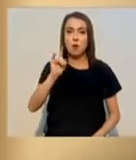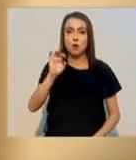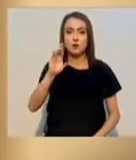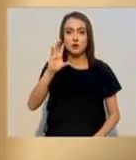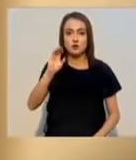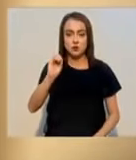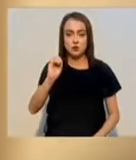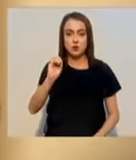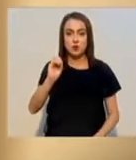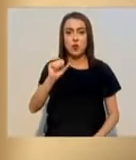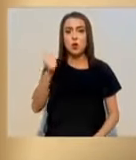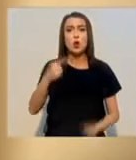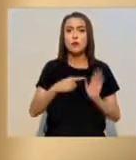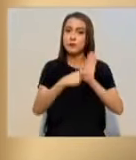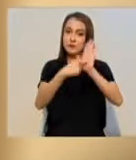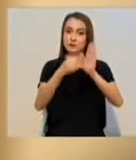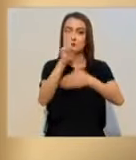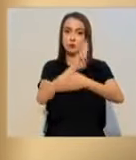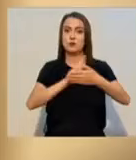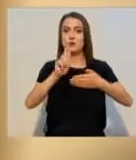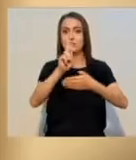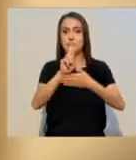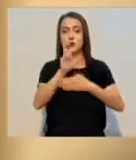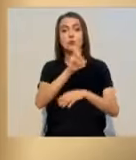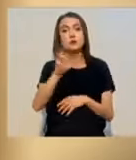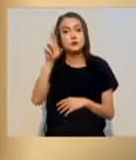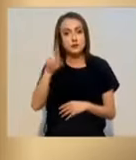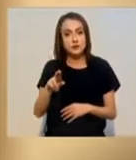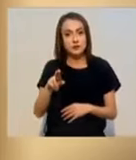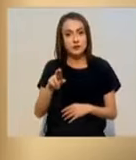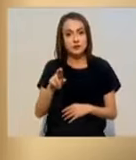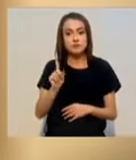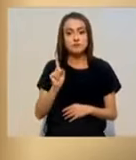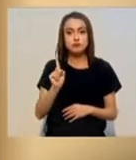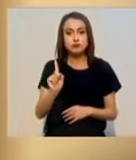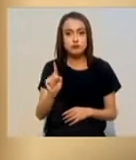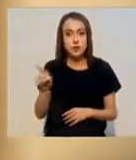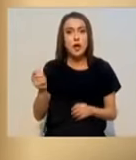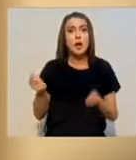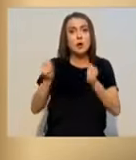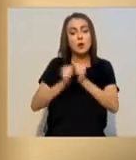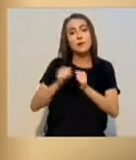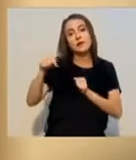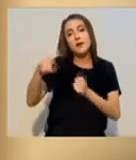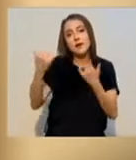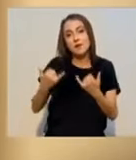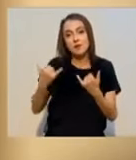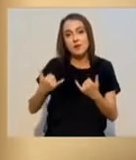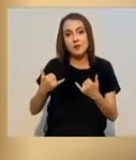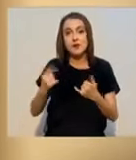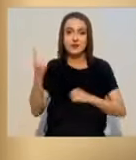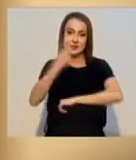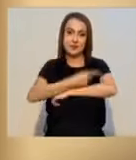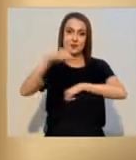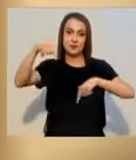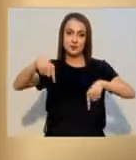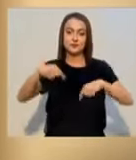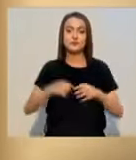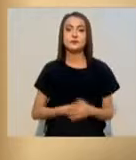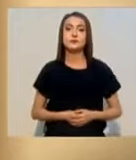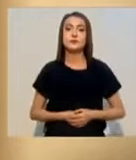Mauricio y a los representantes de la Universidad de Costa Rica que nos acompañan en el día de